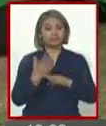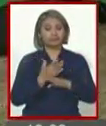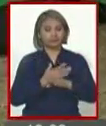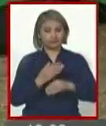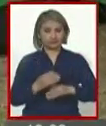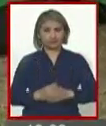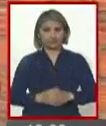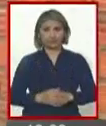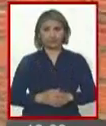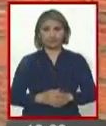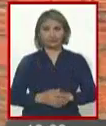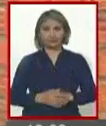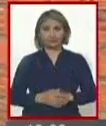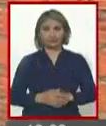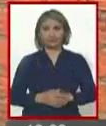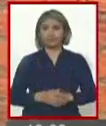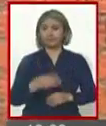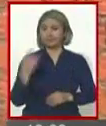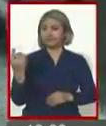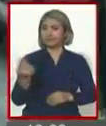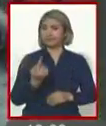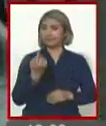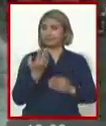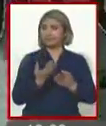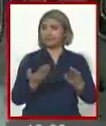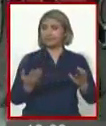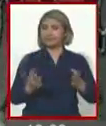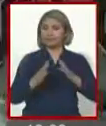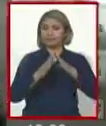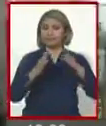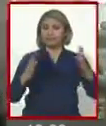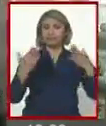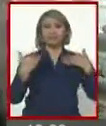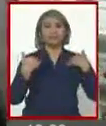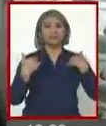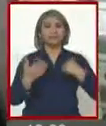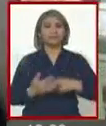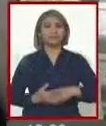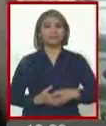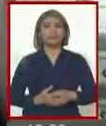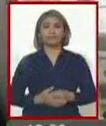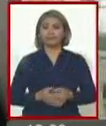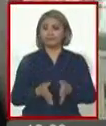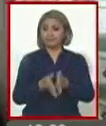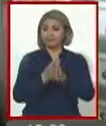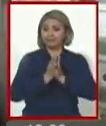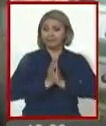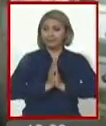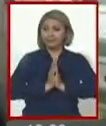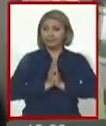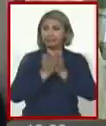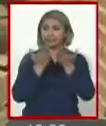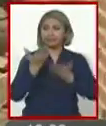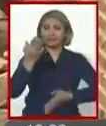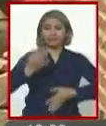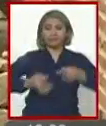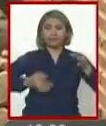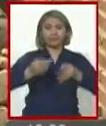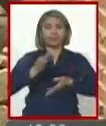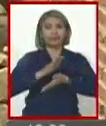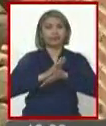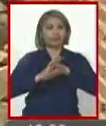proceso. Y es la única cosa, la única casita que tenemos. Y yo pido que haya